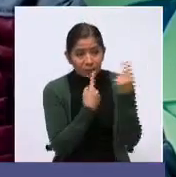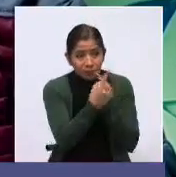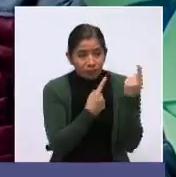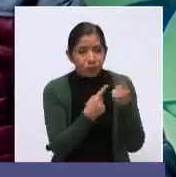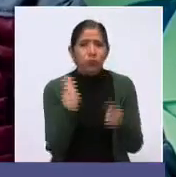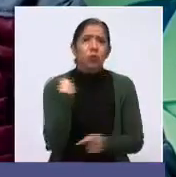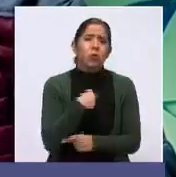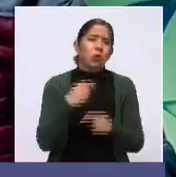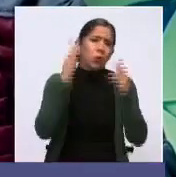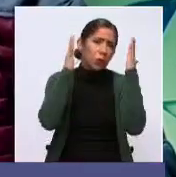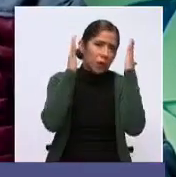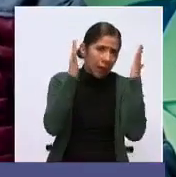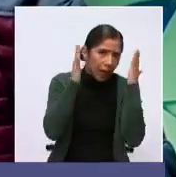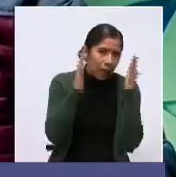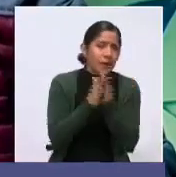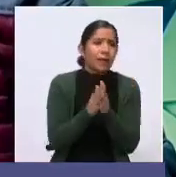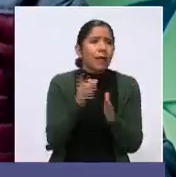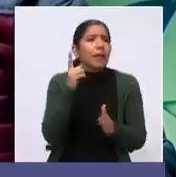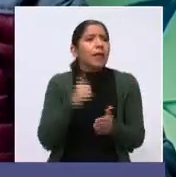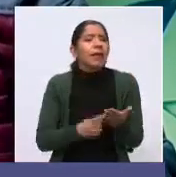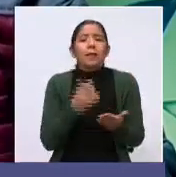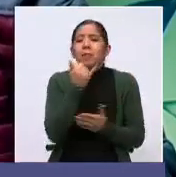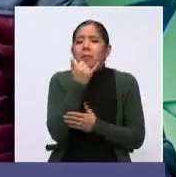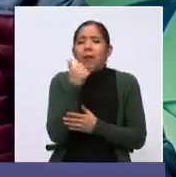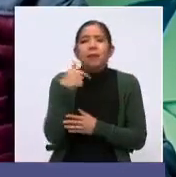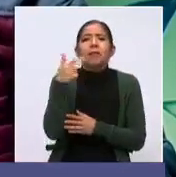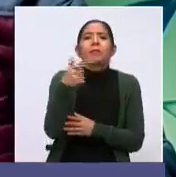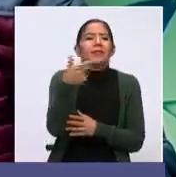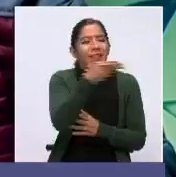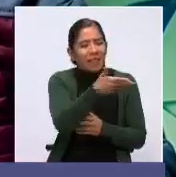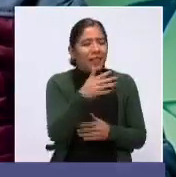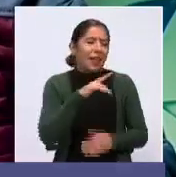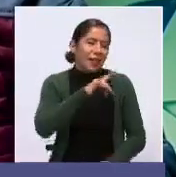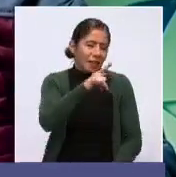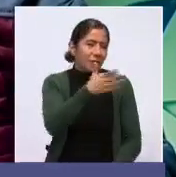mantenernos atentos, atentas a cuáles son las repercusiones desde la ciudad más joven del país. Muchas gracias.